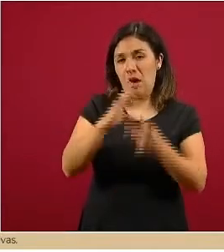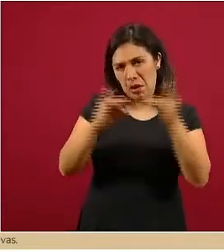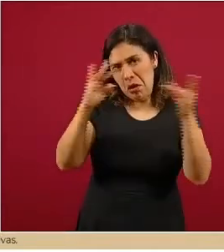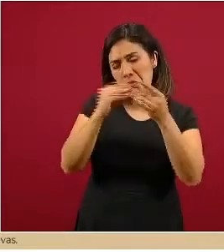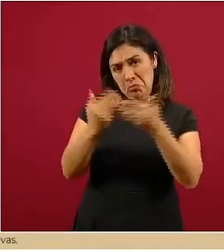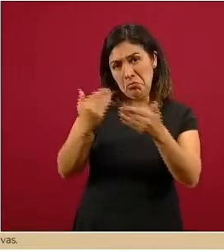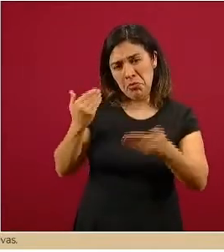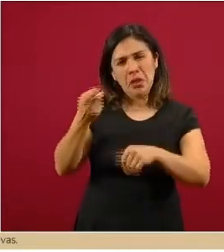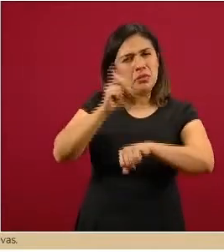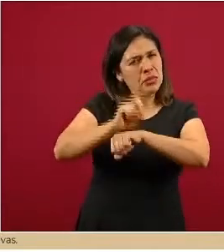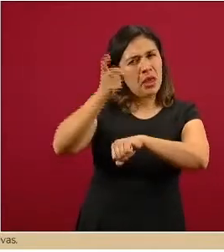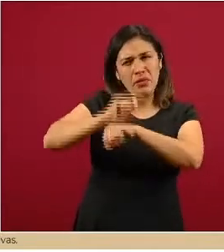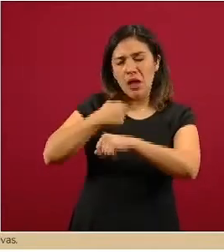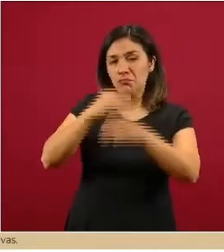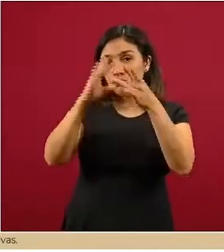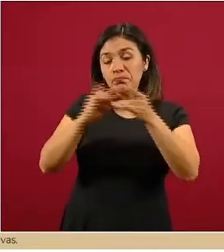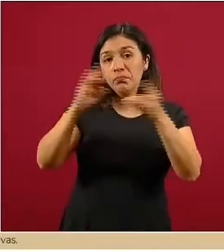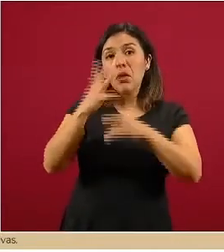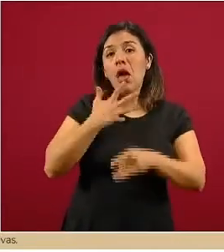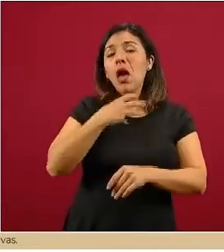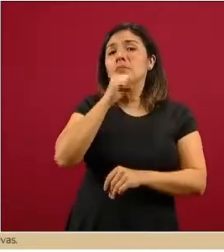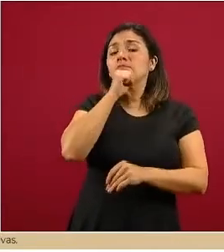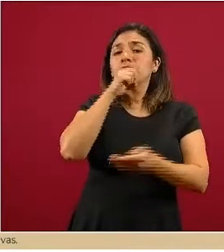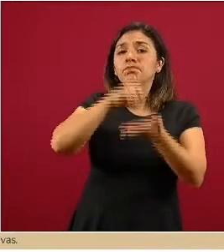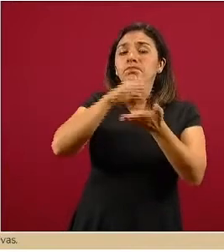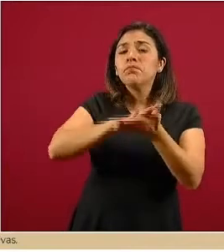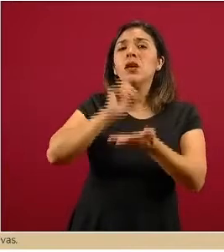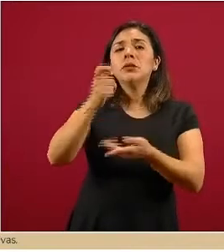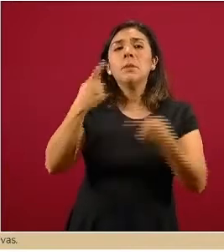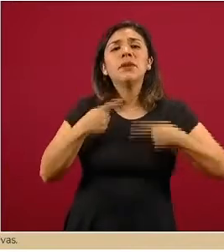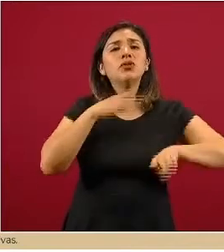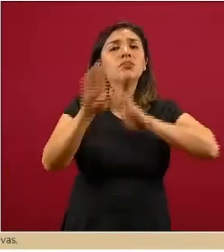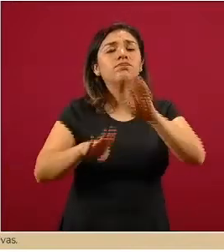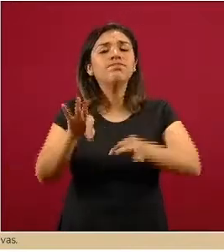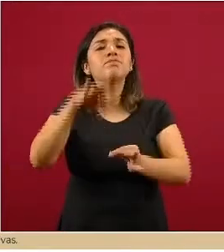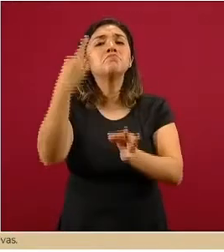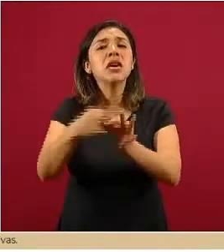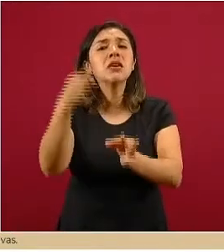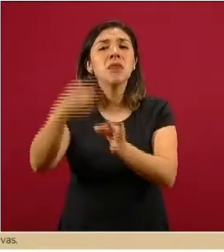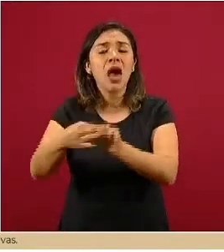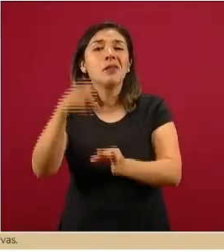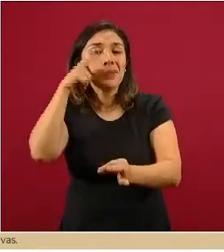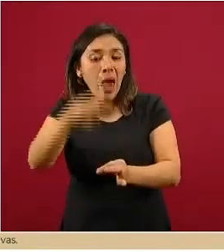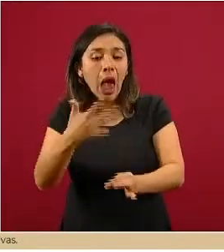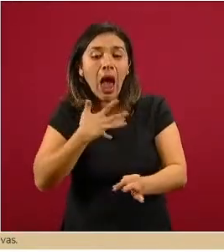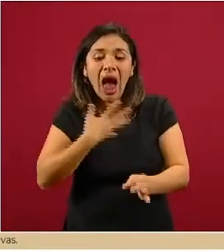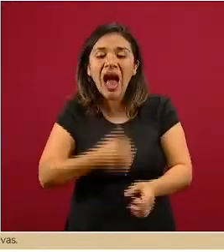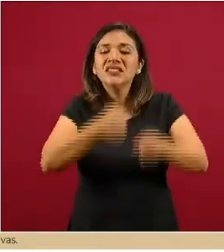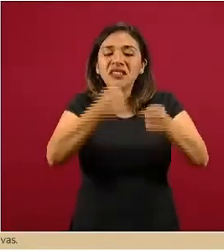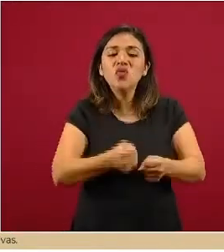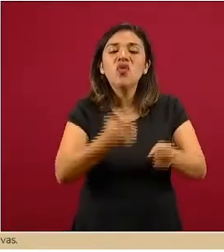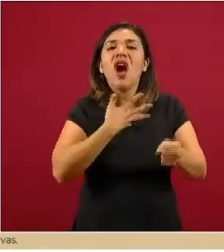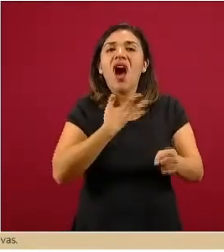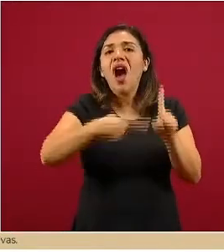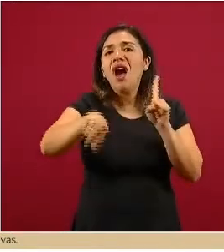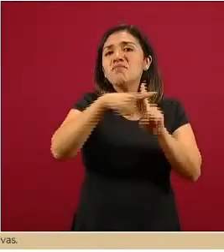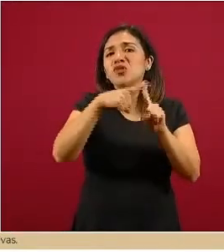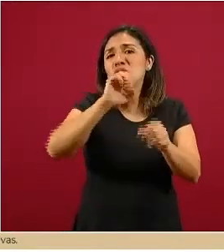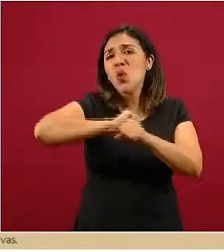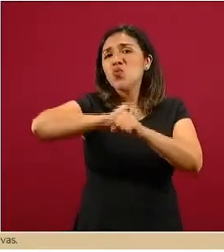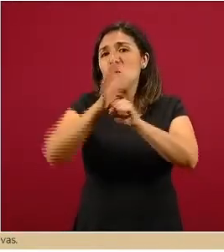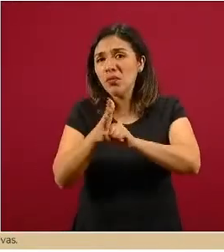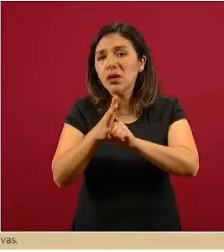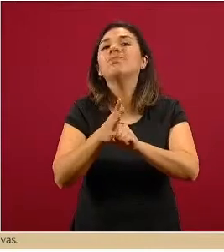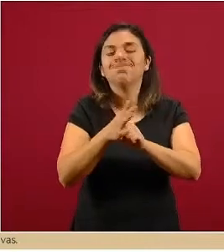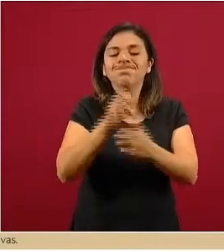hombres como en mujeres. También observamos un exceso en edades más jóvenes, 20 a 44 años, y donde